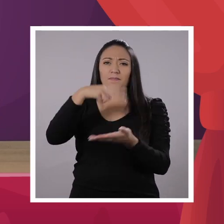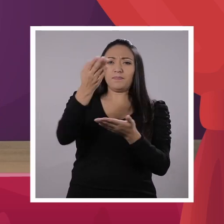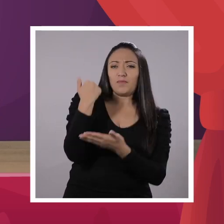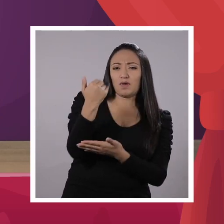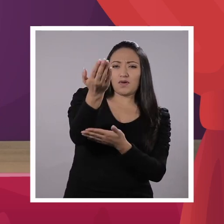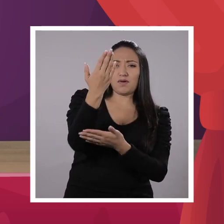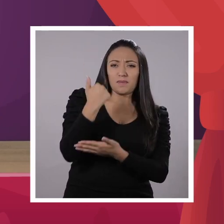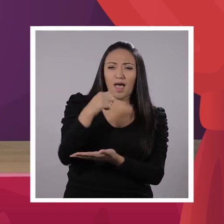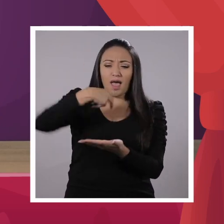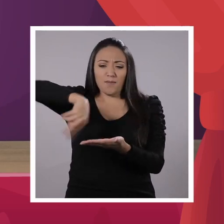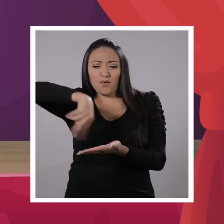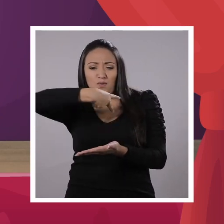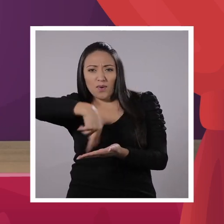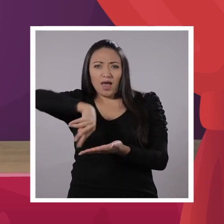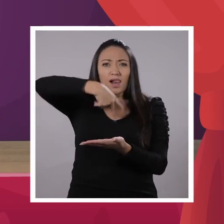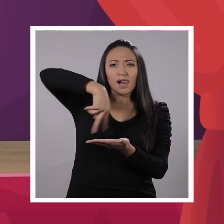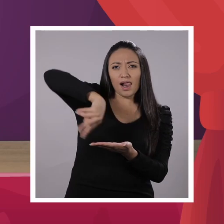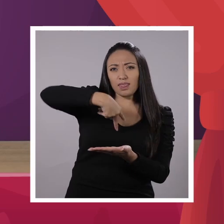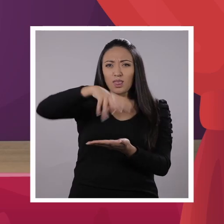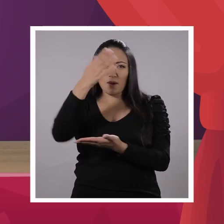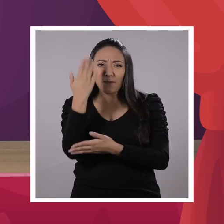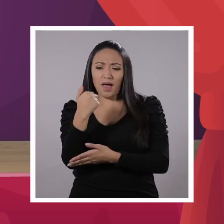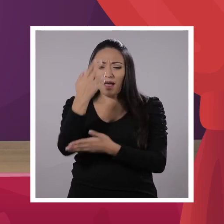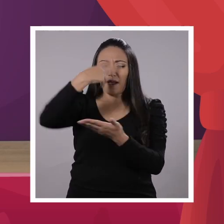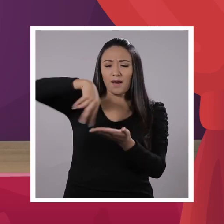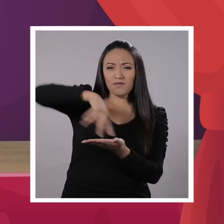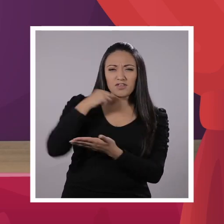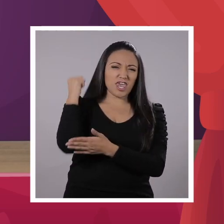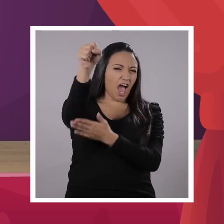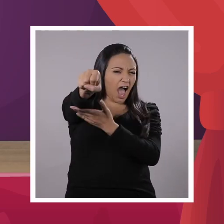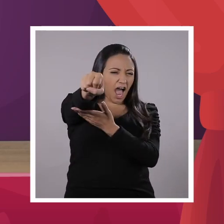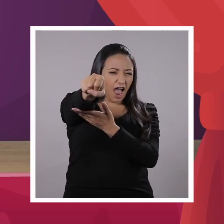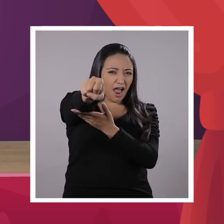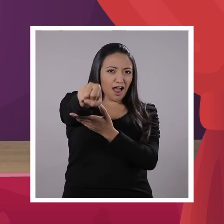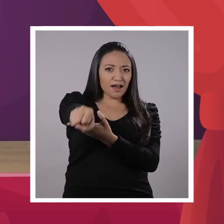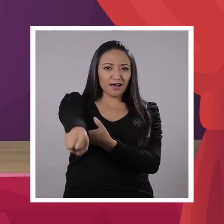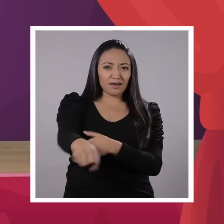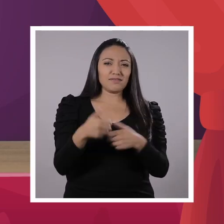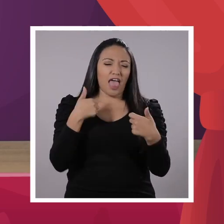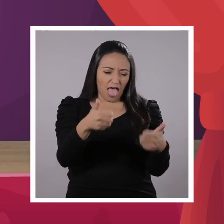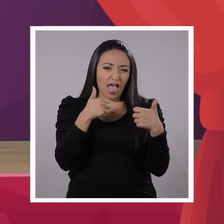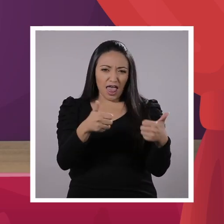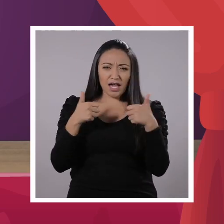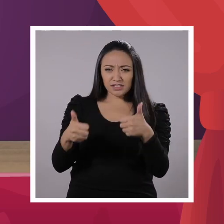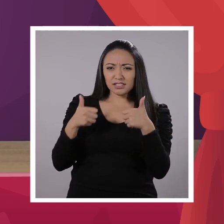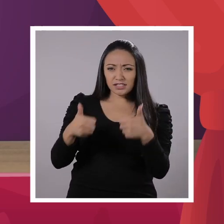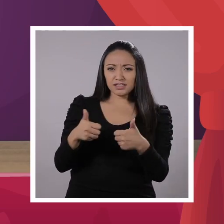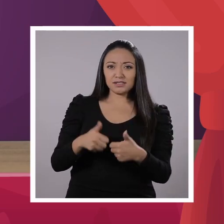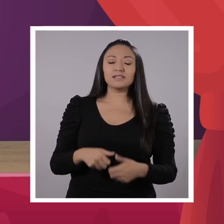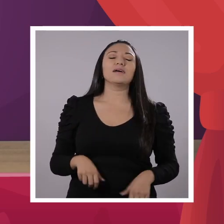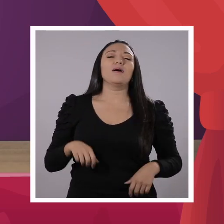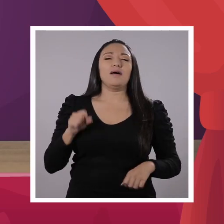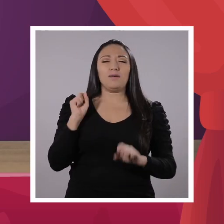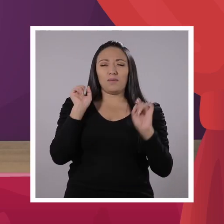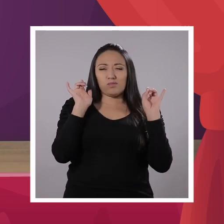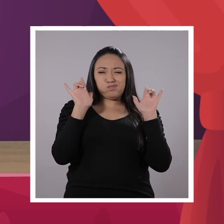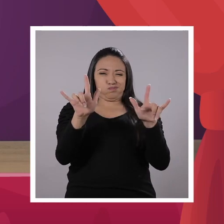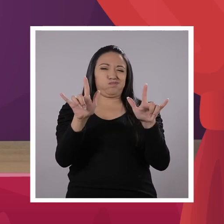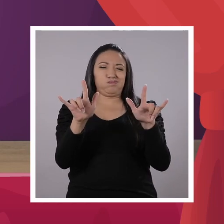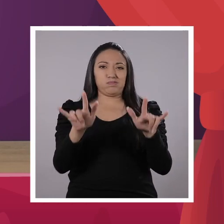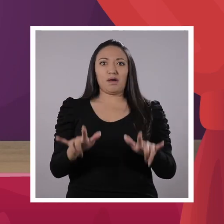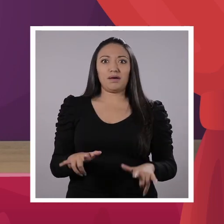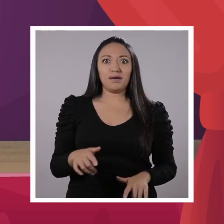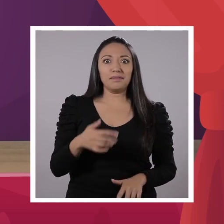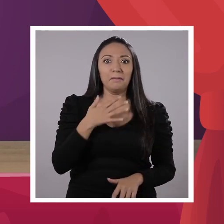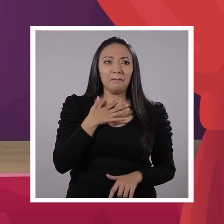¡Síguelo! ¡Estamos ya bailando ya! ¡Guau! ¡Sí, sí, sí, sí! ¡Me